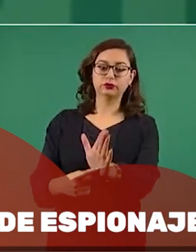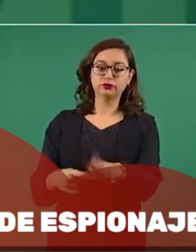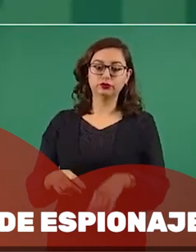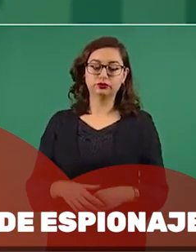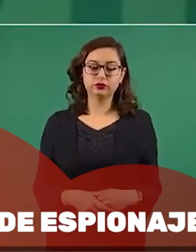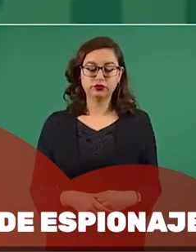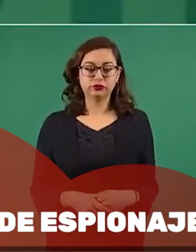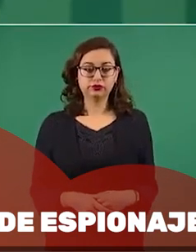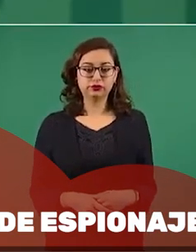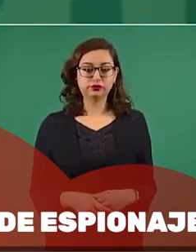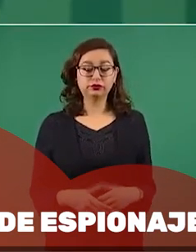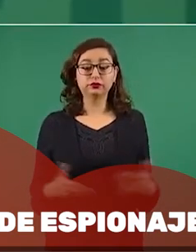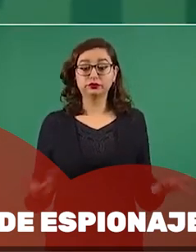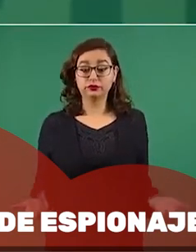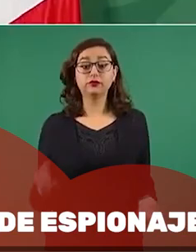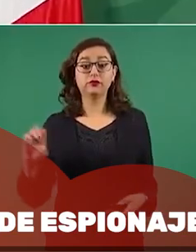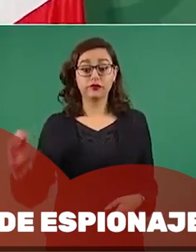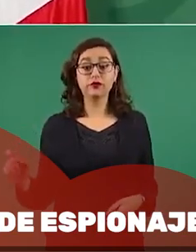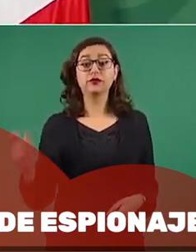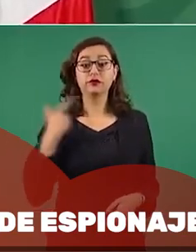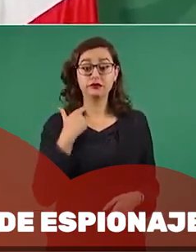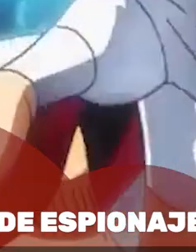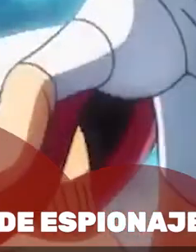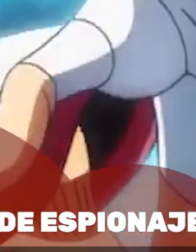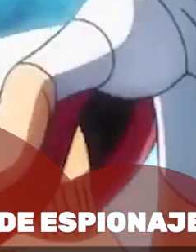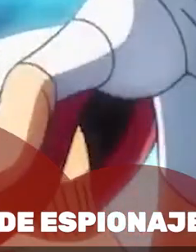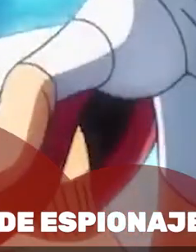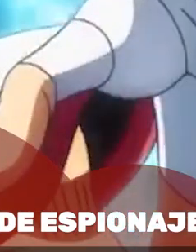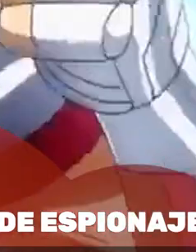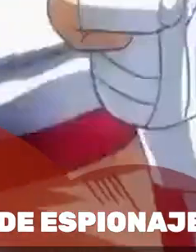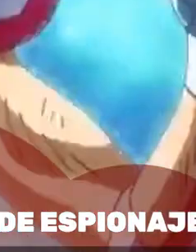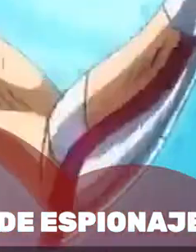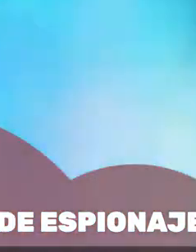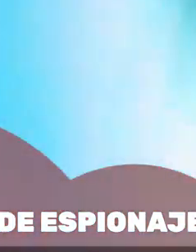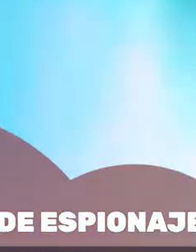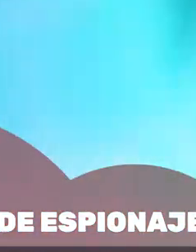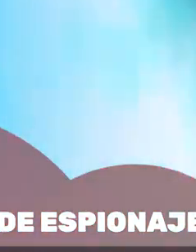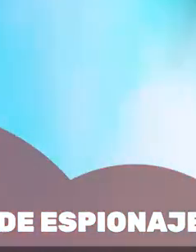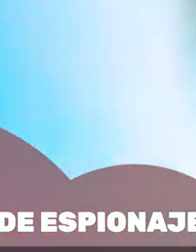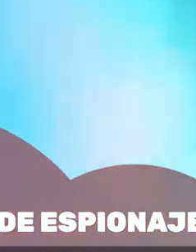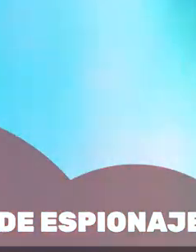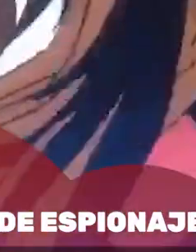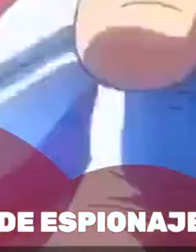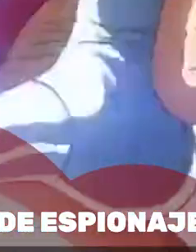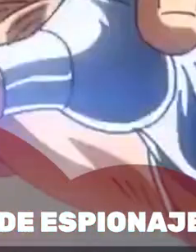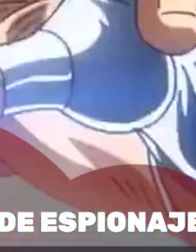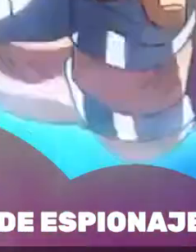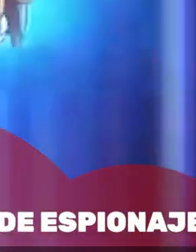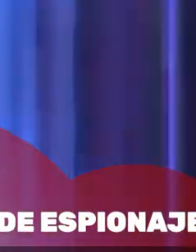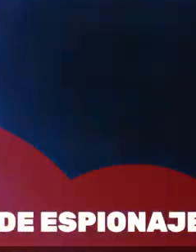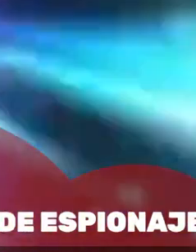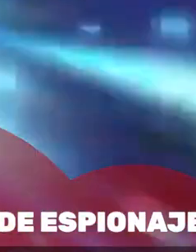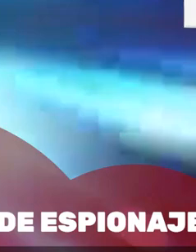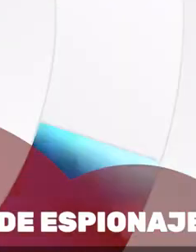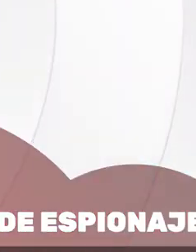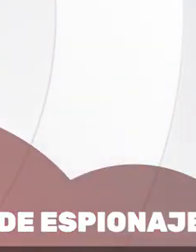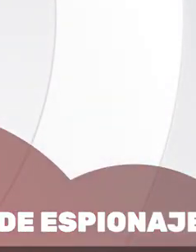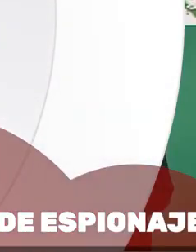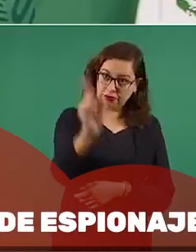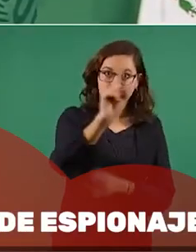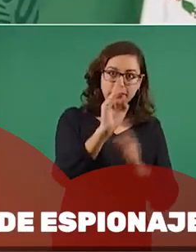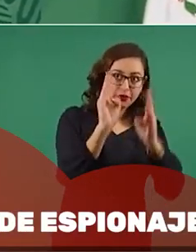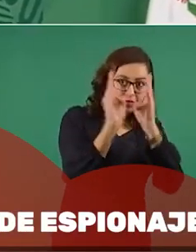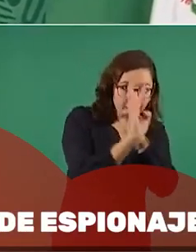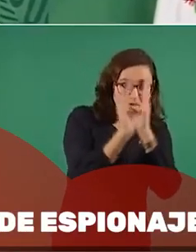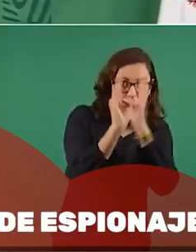era el espionaje, además se crearon grupos para reprimir y refirió que se revisará si existe un contrato vigente en Pegasus y de ser así se cancelará. En